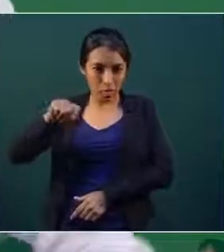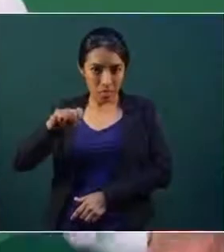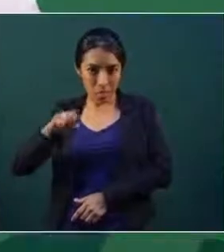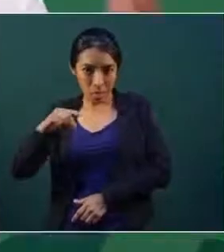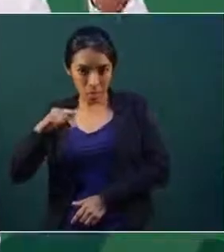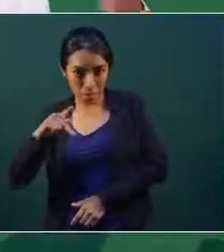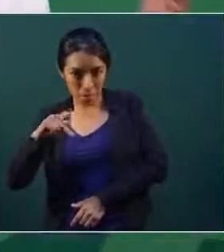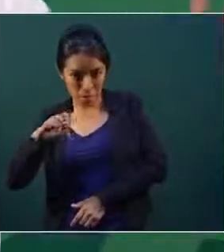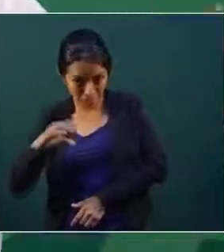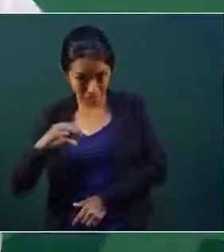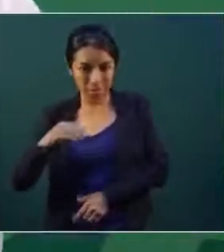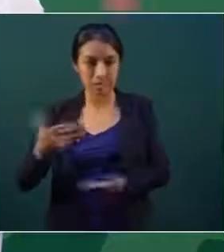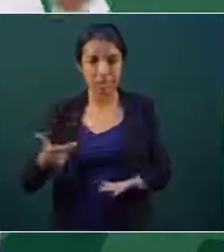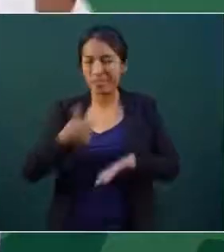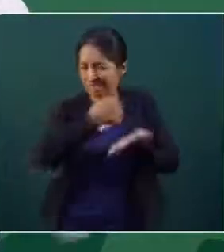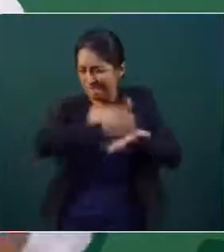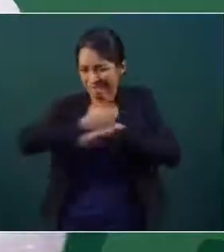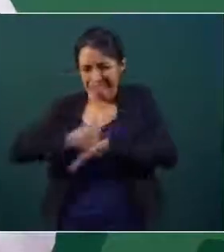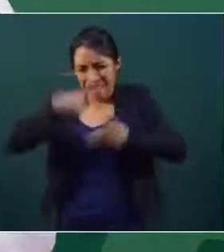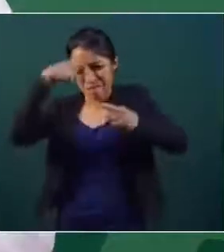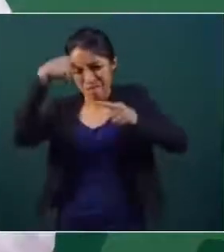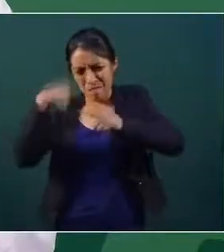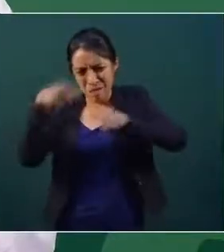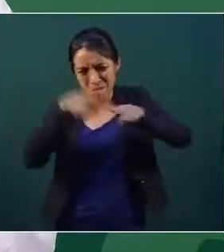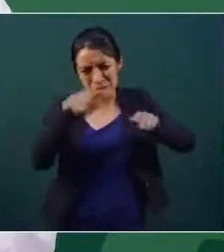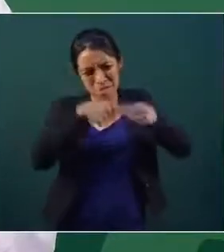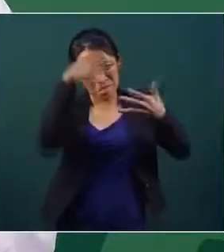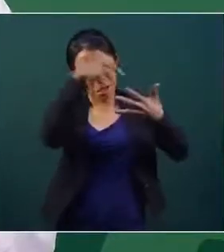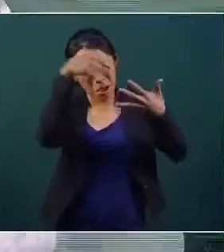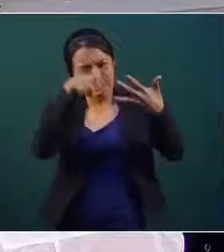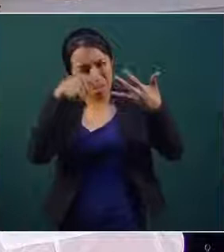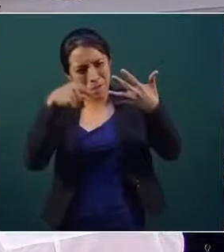Nos ayudan en muchas tareas.